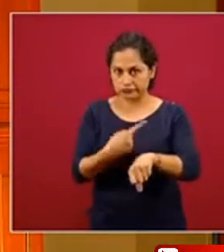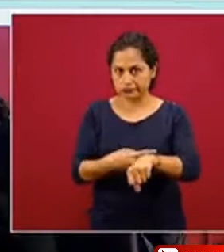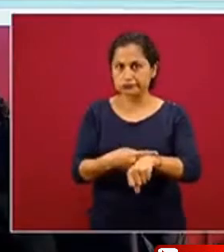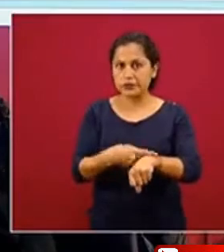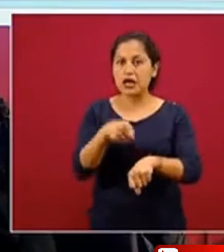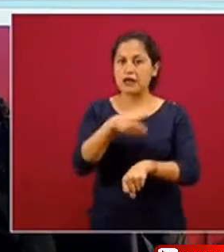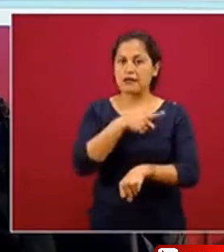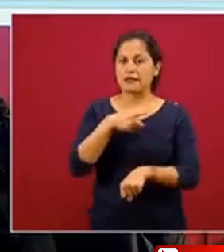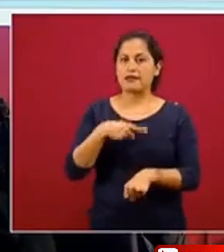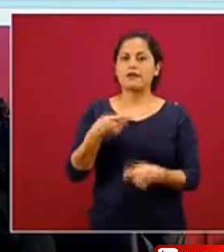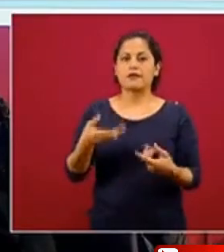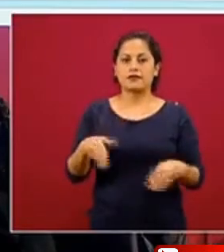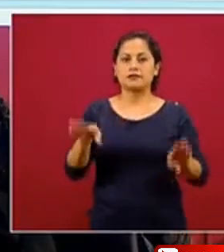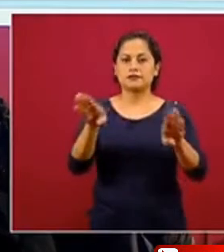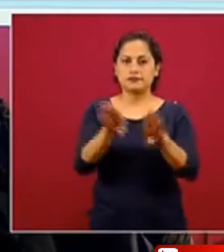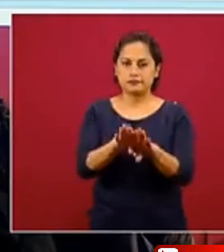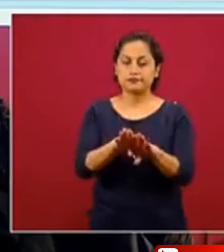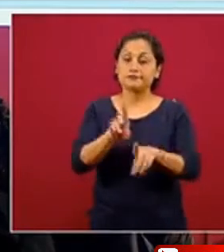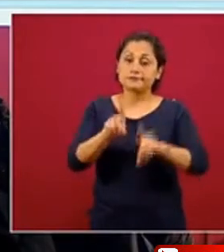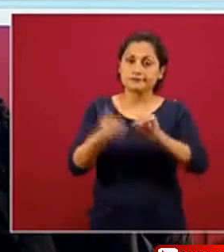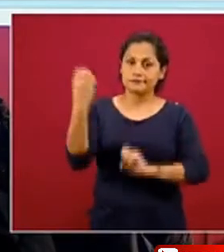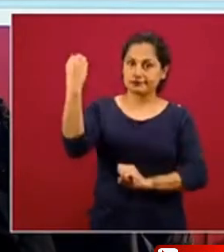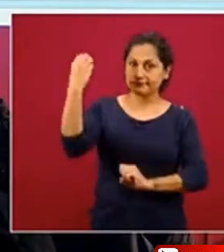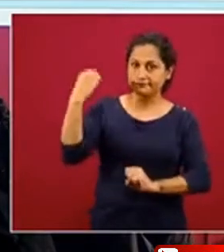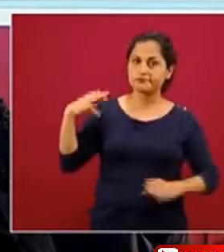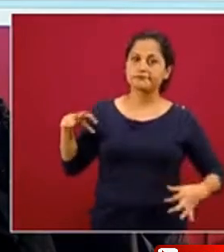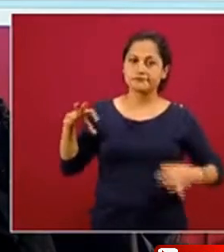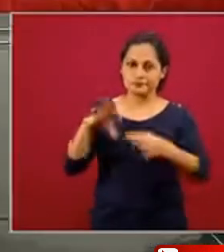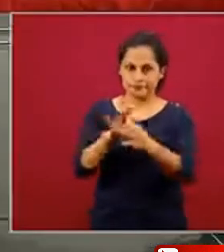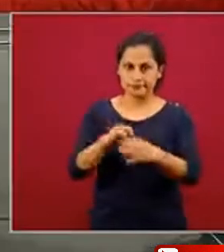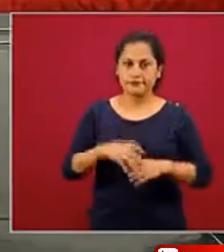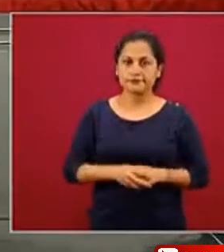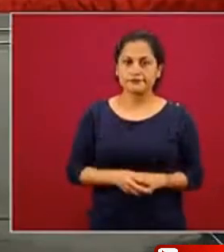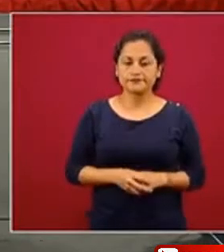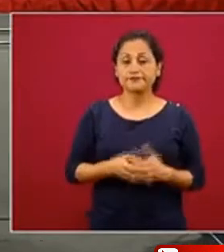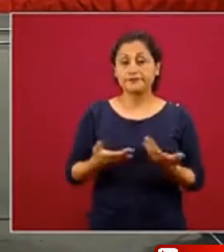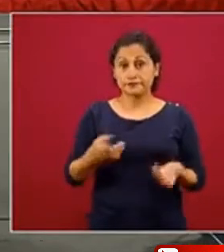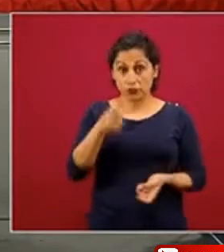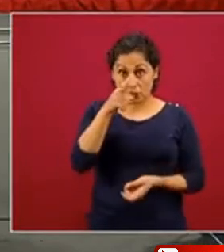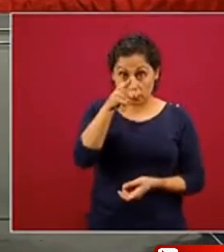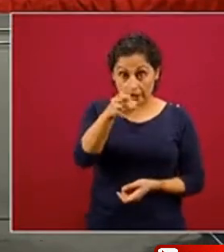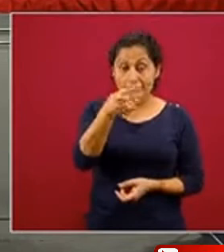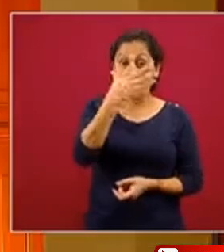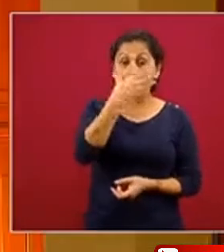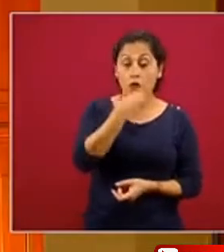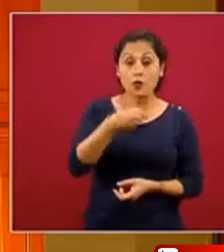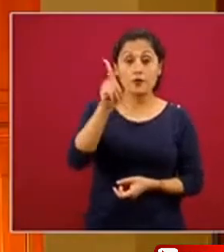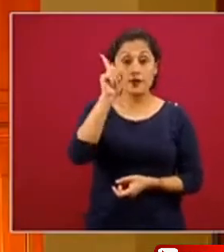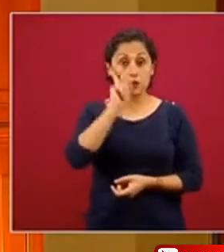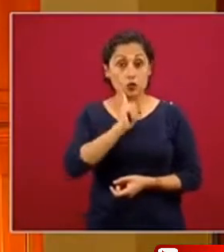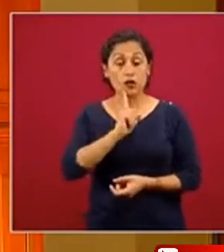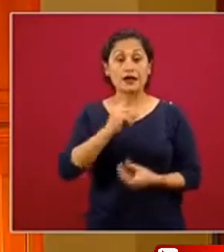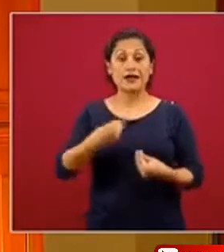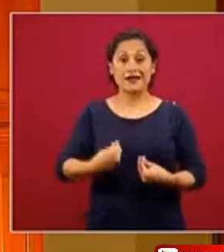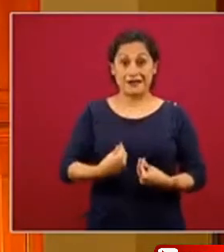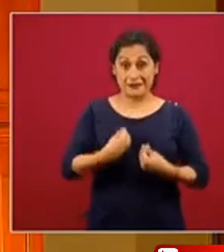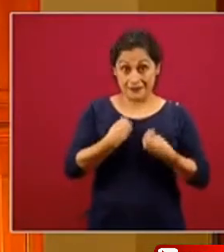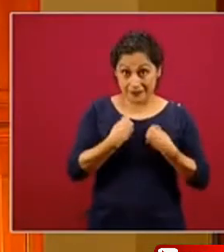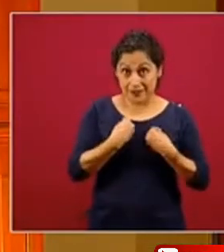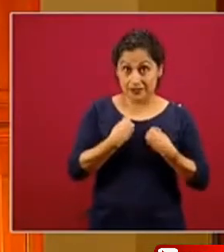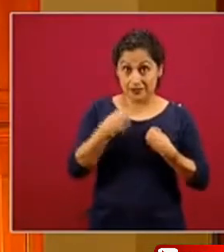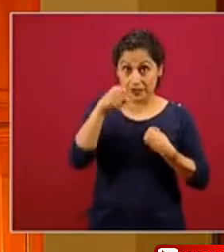en operación de acuerdo al nivel de riesgo. Entonces usted, ciudadana, ciudadano, usted que vive en un